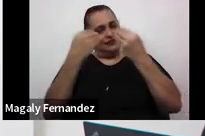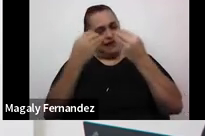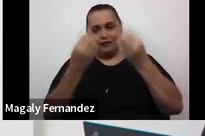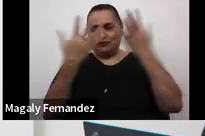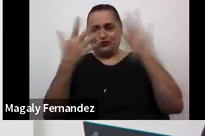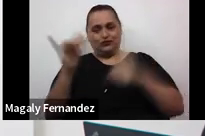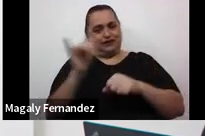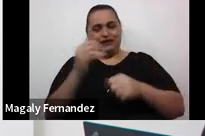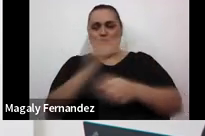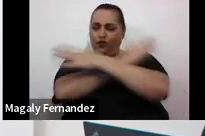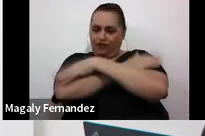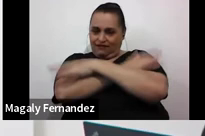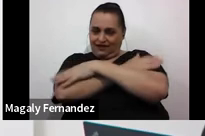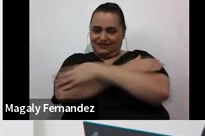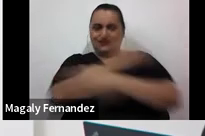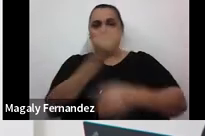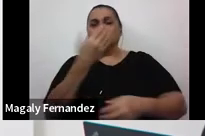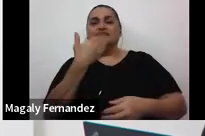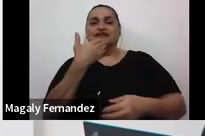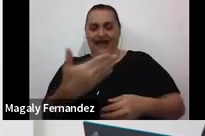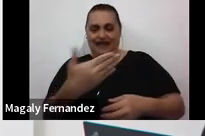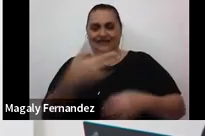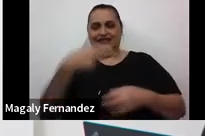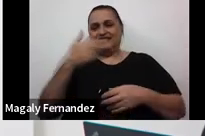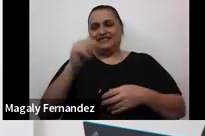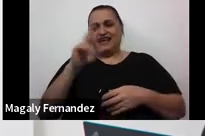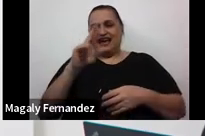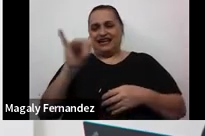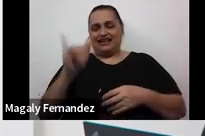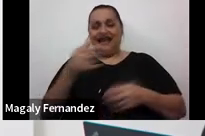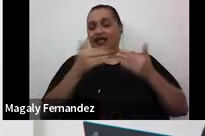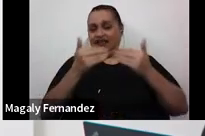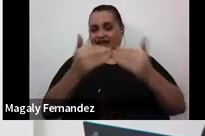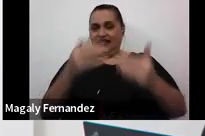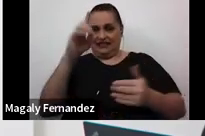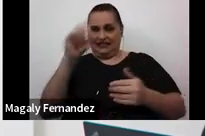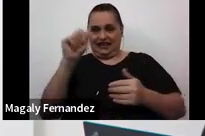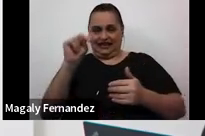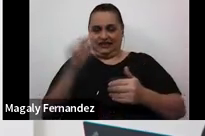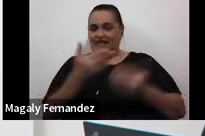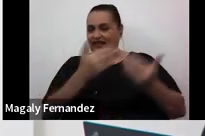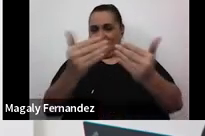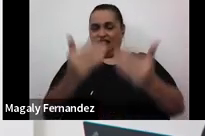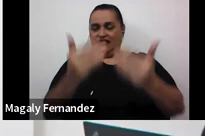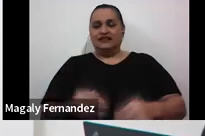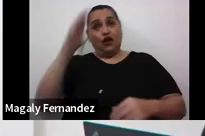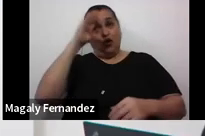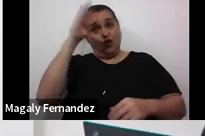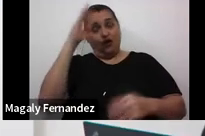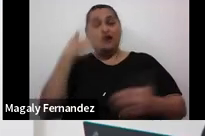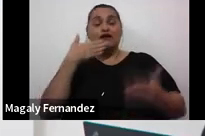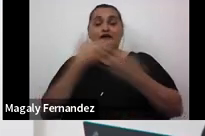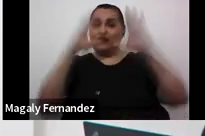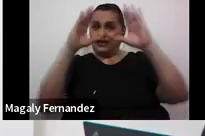abrazo Muchas gracias chary adelante Dani te escuchamos Hola buenas noches